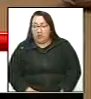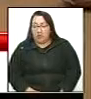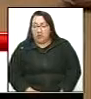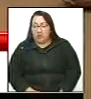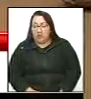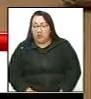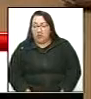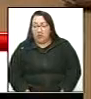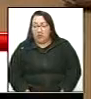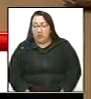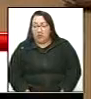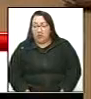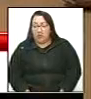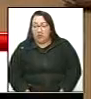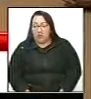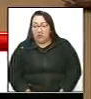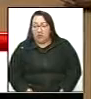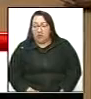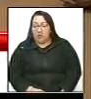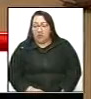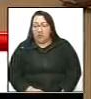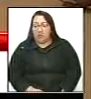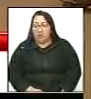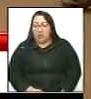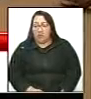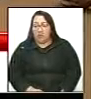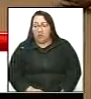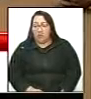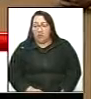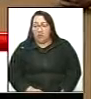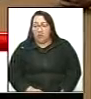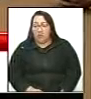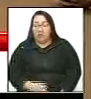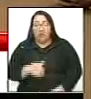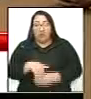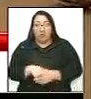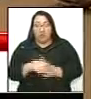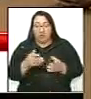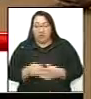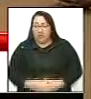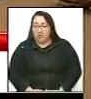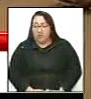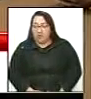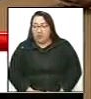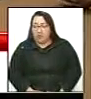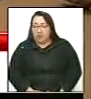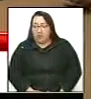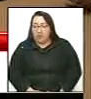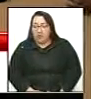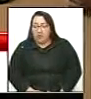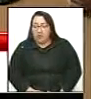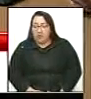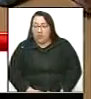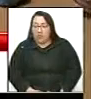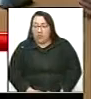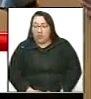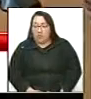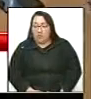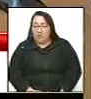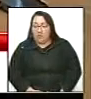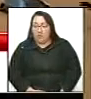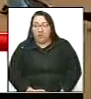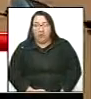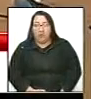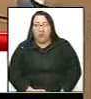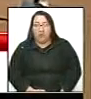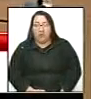Si me pido interrupción, Karina Beteta, de repente estoy equivocado. Estamos en votación, pero continúe, congresista Karina Beteta. Gracias, presidente. Presidente,